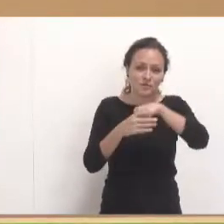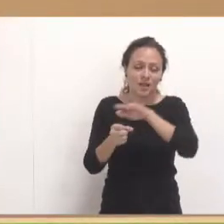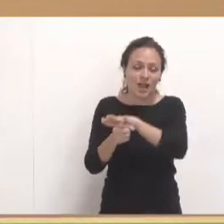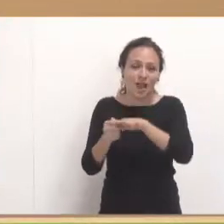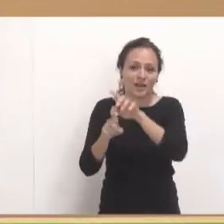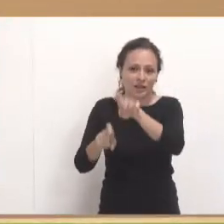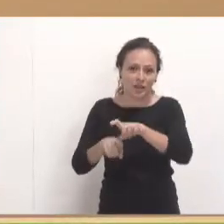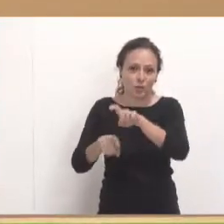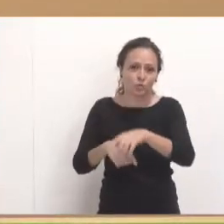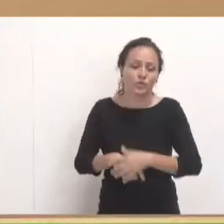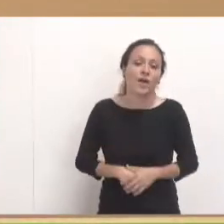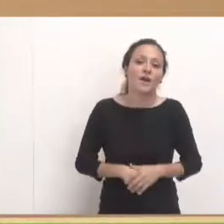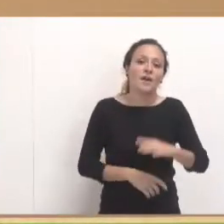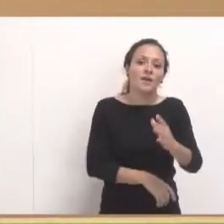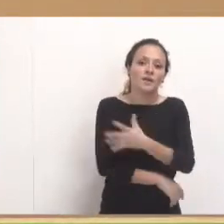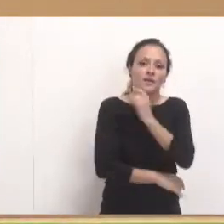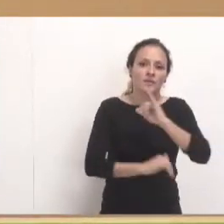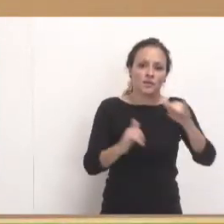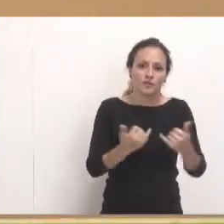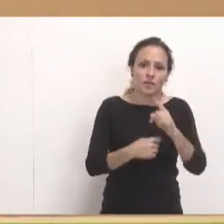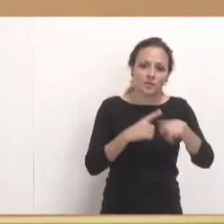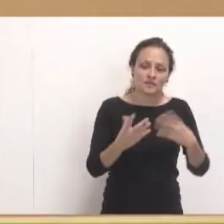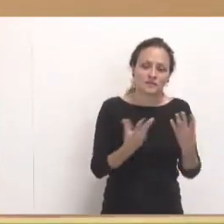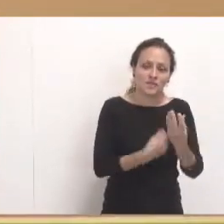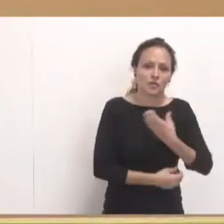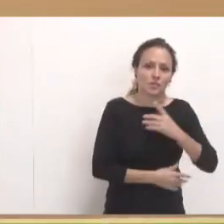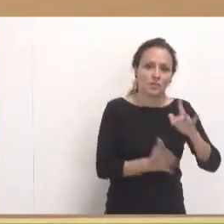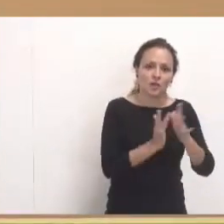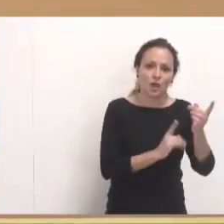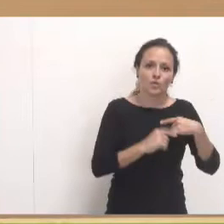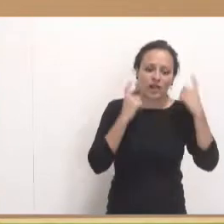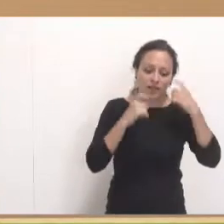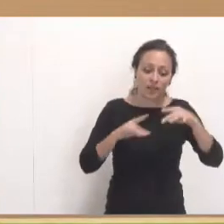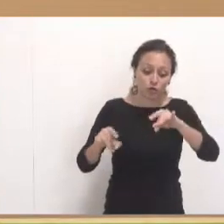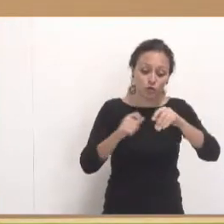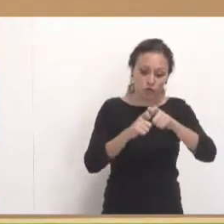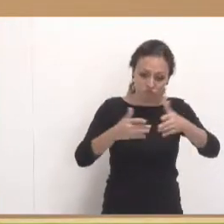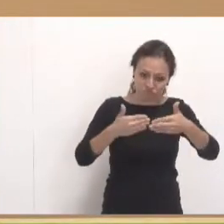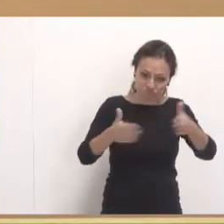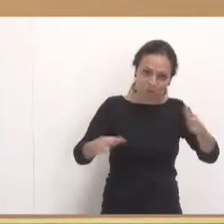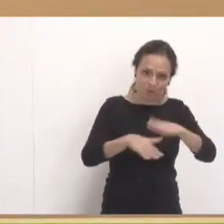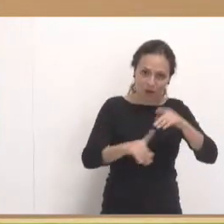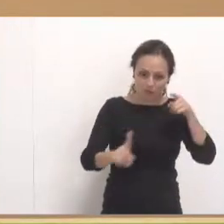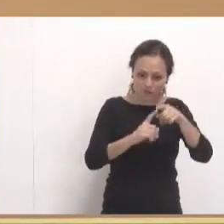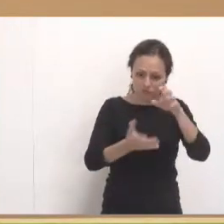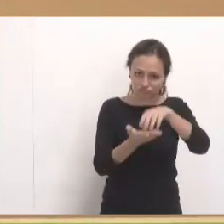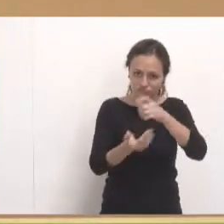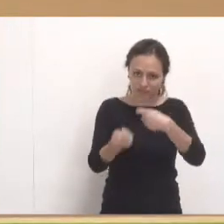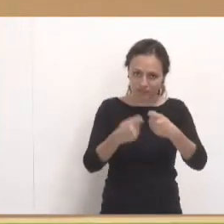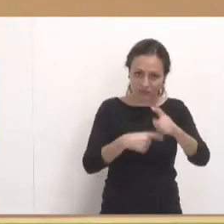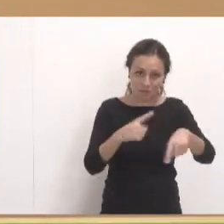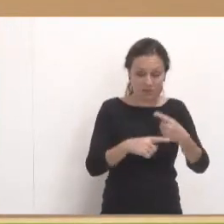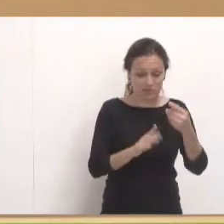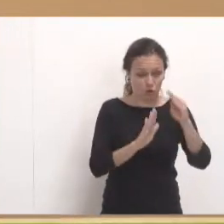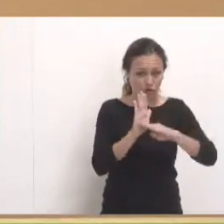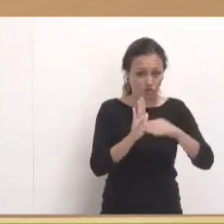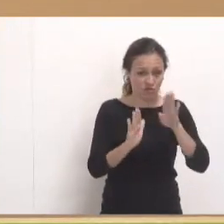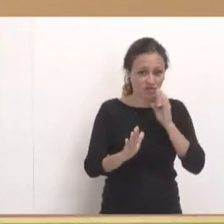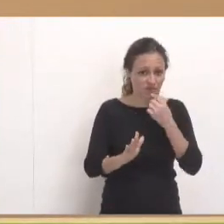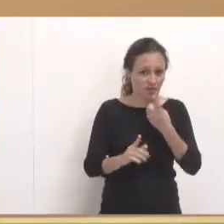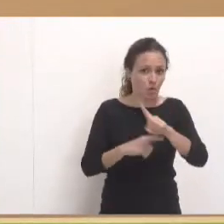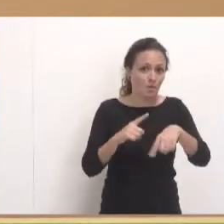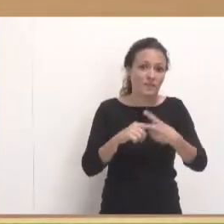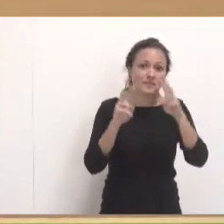El Cabildo Insular de Tenerife, junto al Ayuntamiento de La Laguna, promoverá el suelo necesario para tal fin y en el sitio y condiciones anteriormente expuestos en lo referido